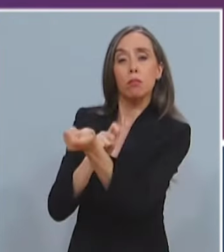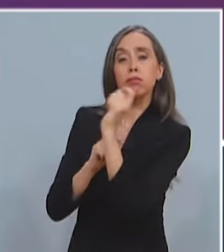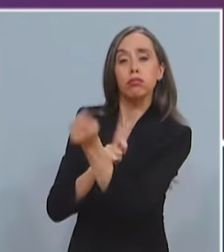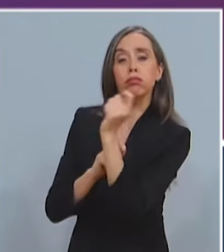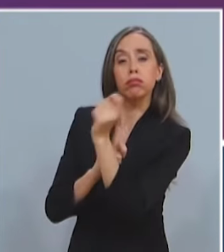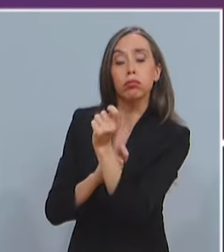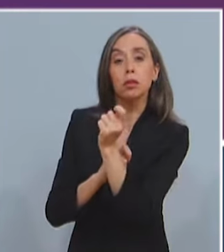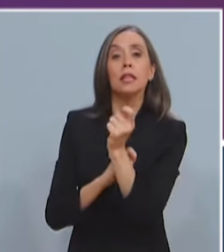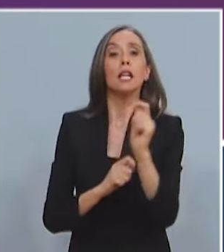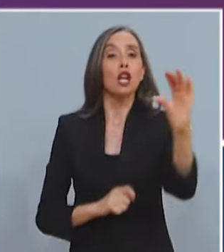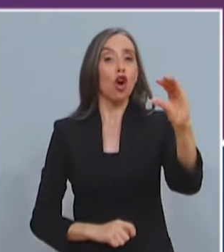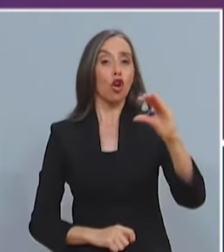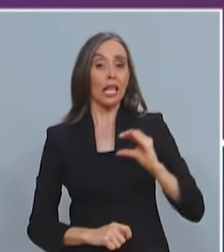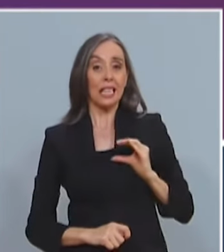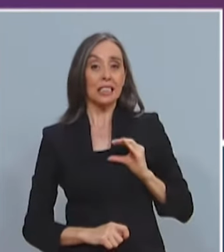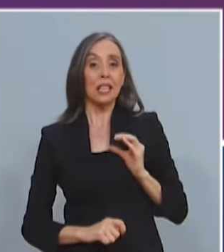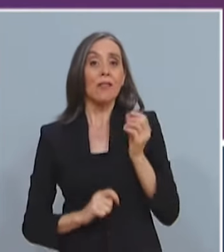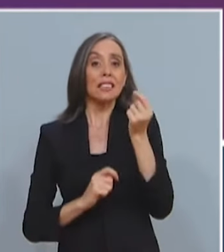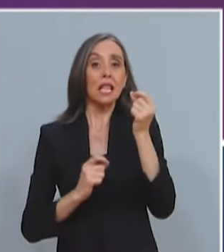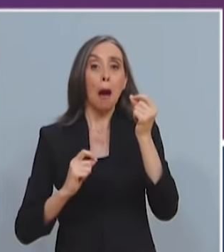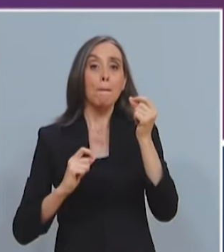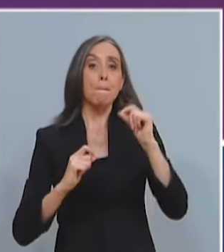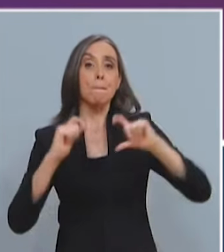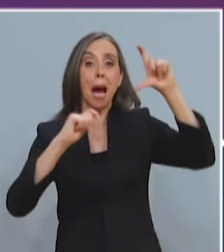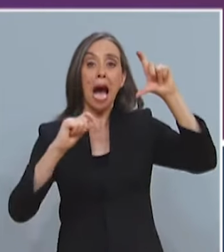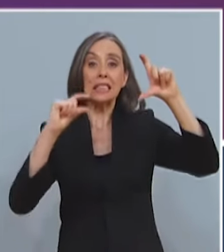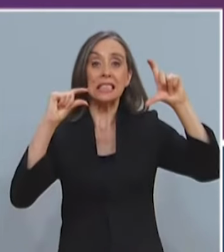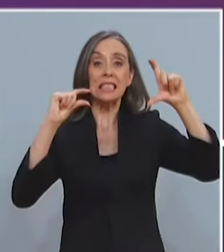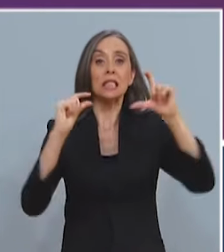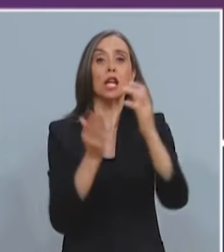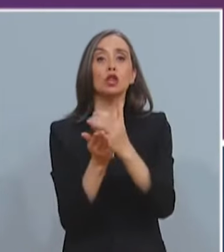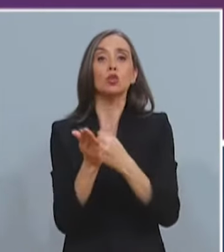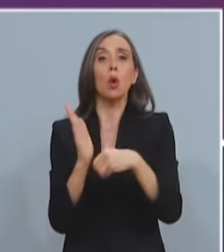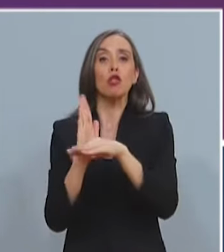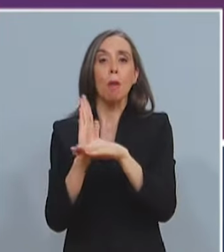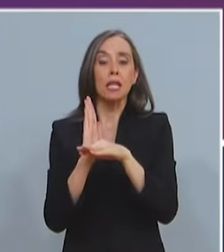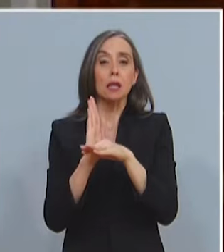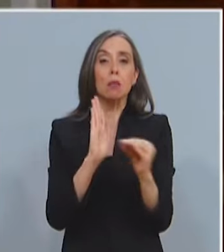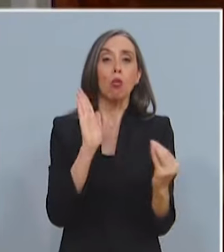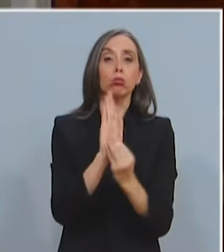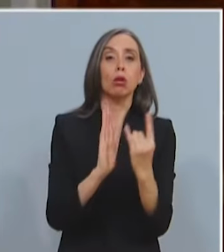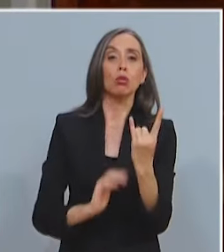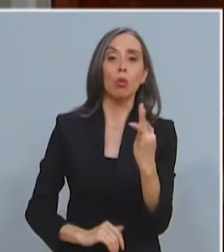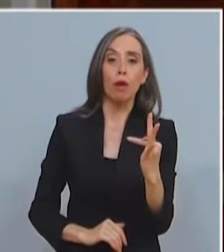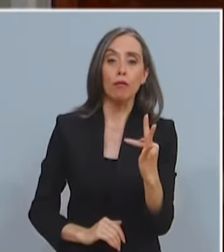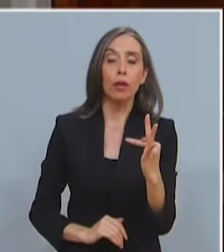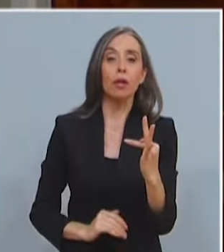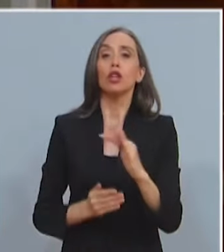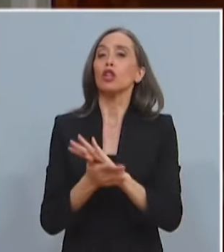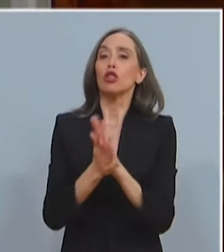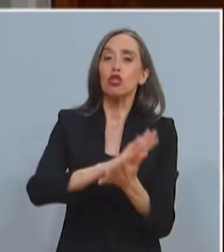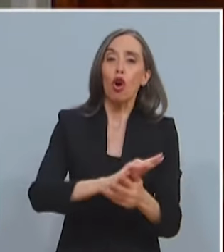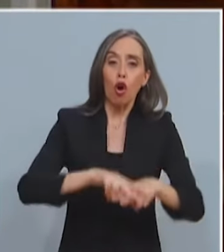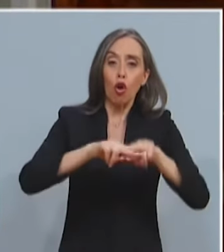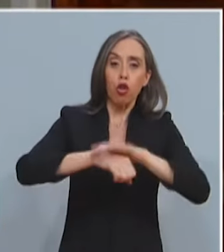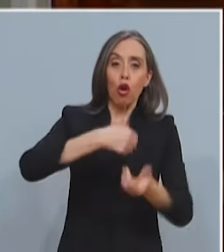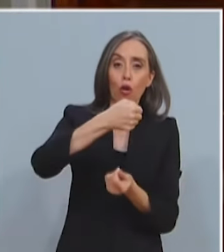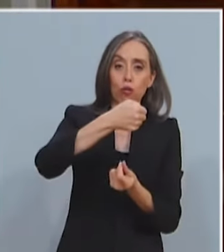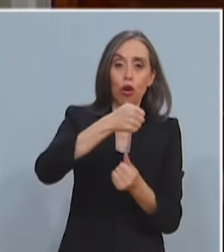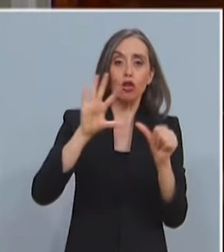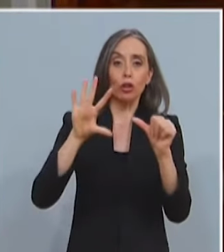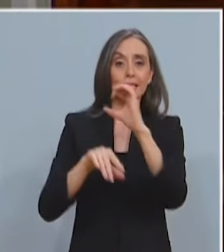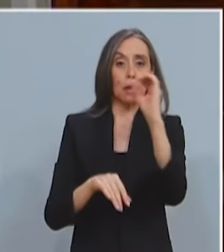por encima del monto actual del salario mínimo expresado 93 todos los recursos desde